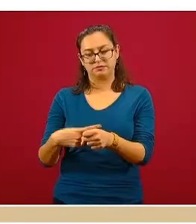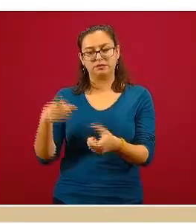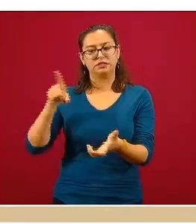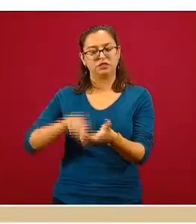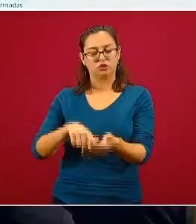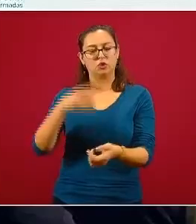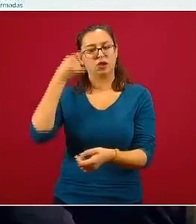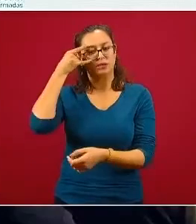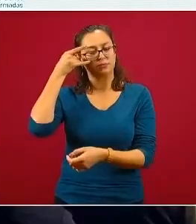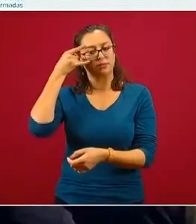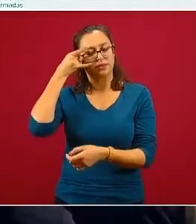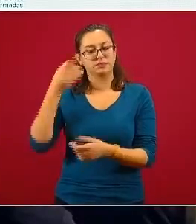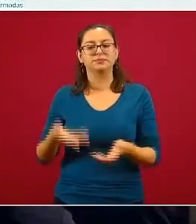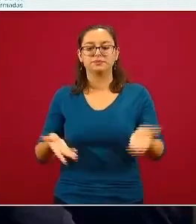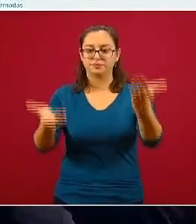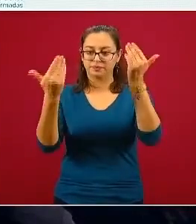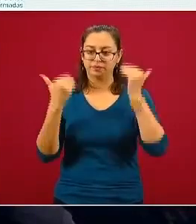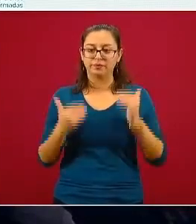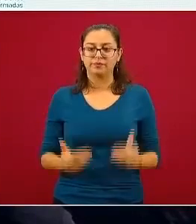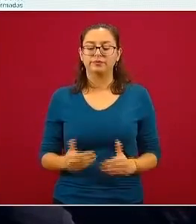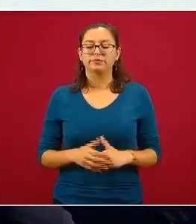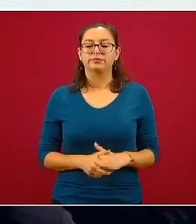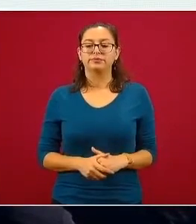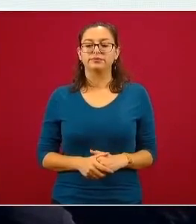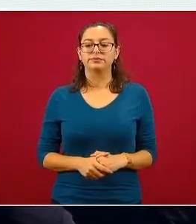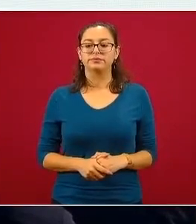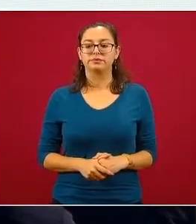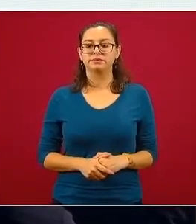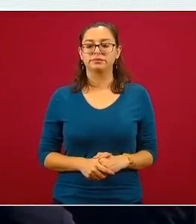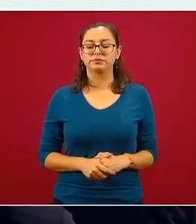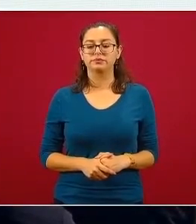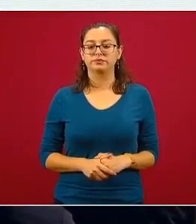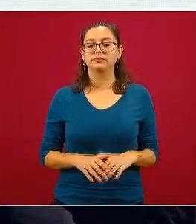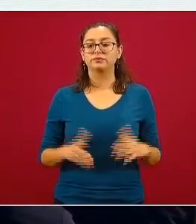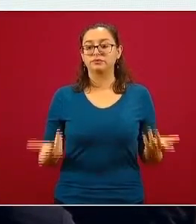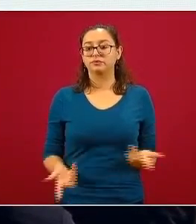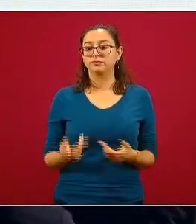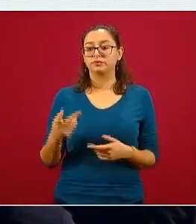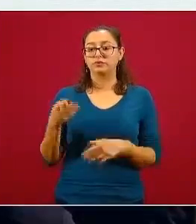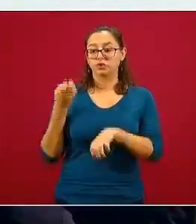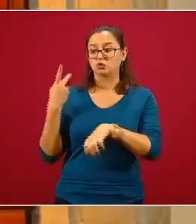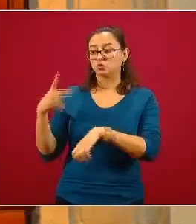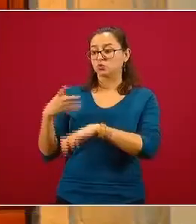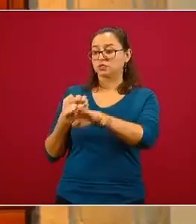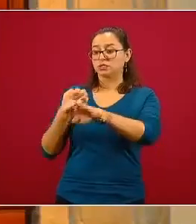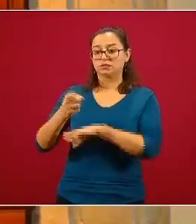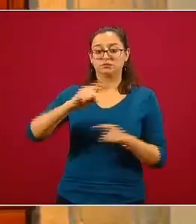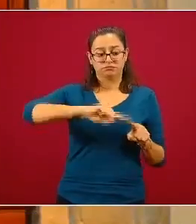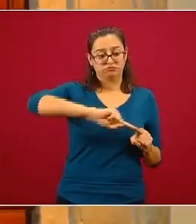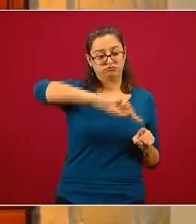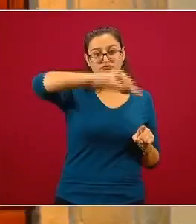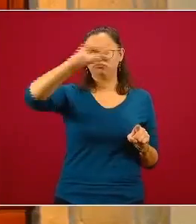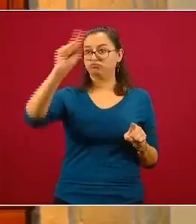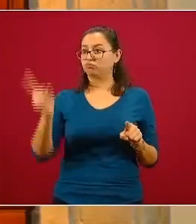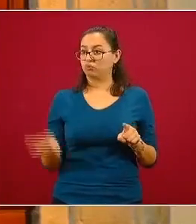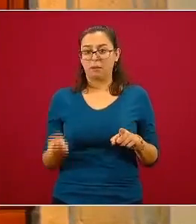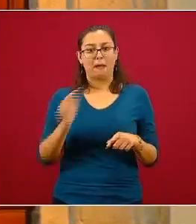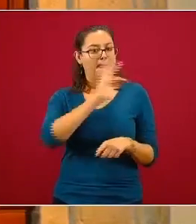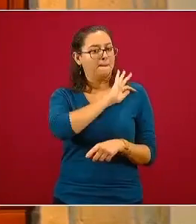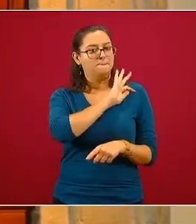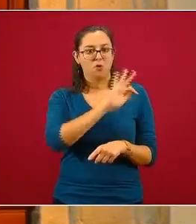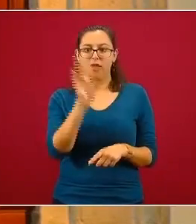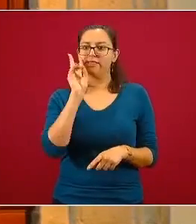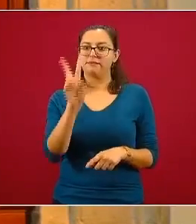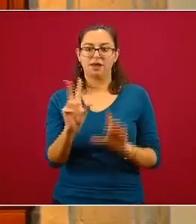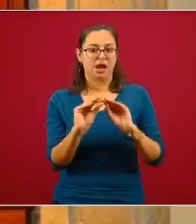de Campeche. Veamos en la siguiente diapositiva cómo gráfica la curva de casos estimados. Vean, aquí es mucho más clara la